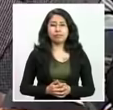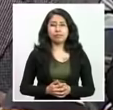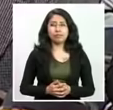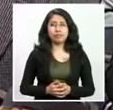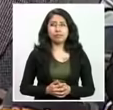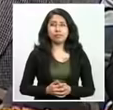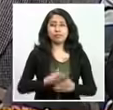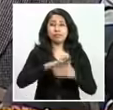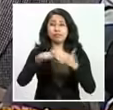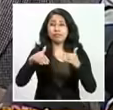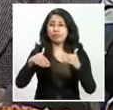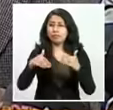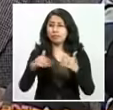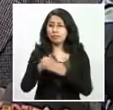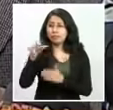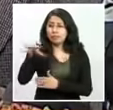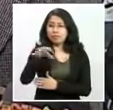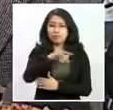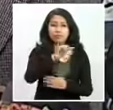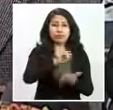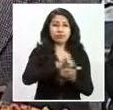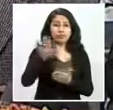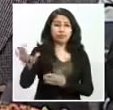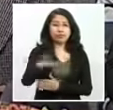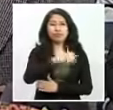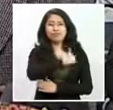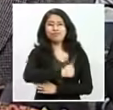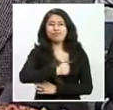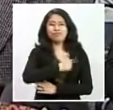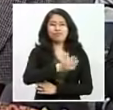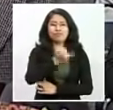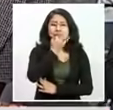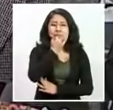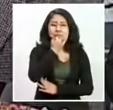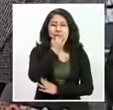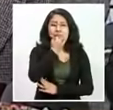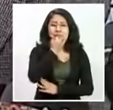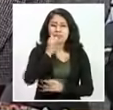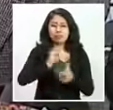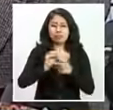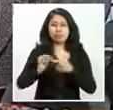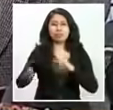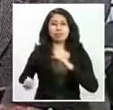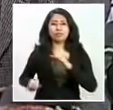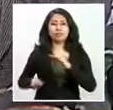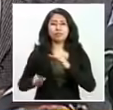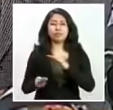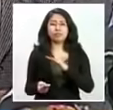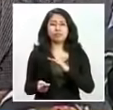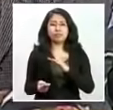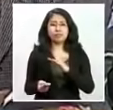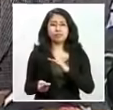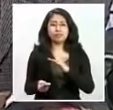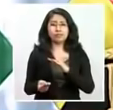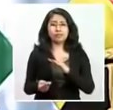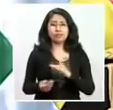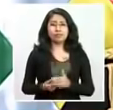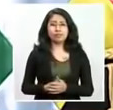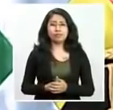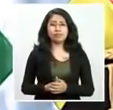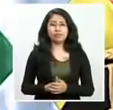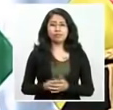A todos aquellos que con sus actos negligentes o corrupción lesionen